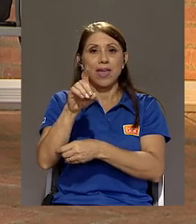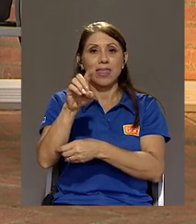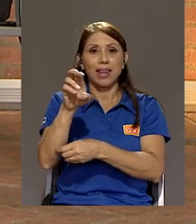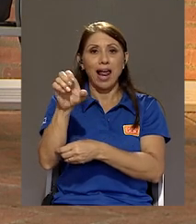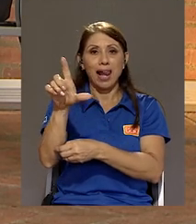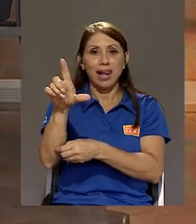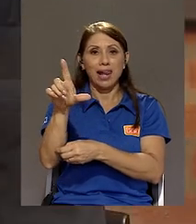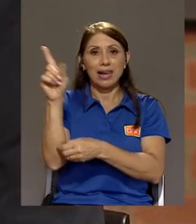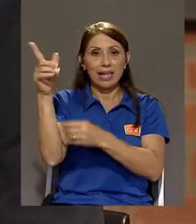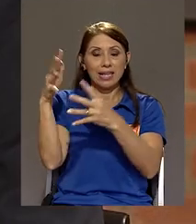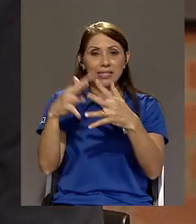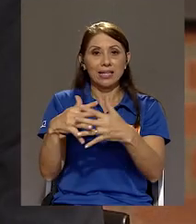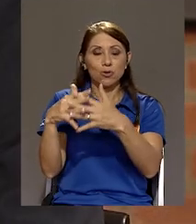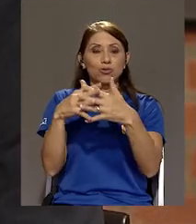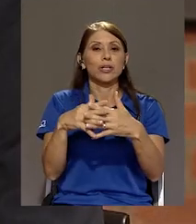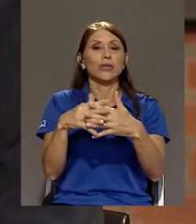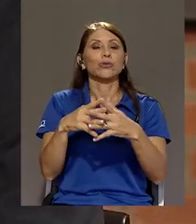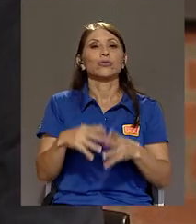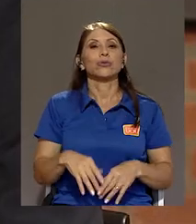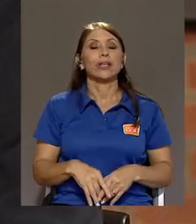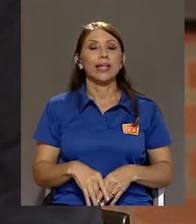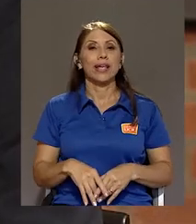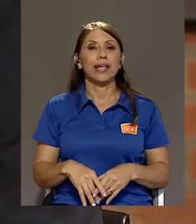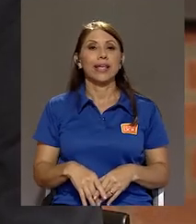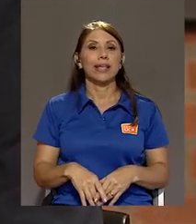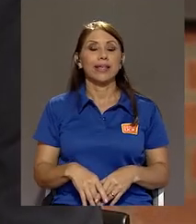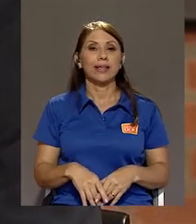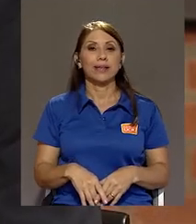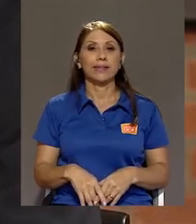Estados Unidos, que habló de...